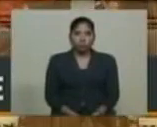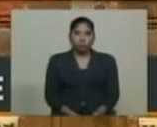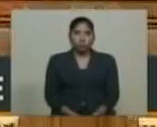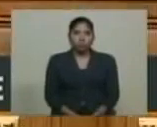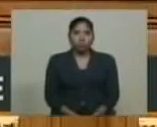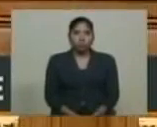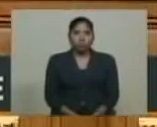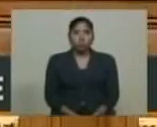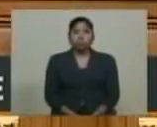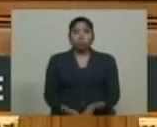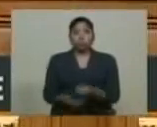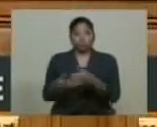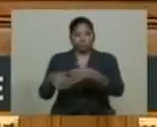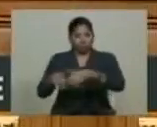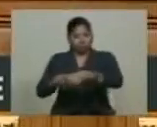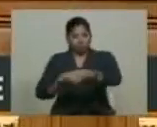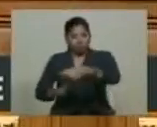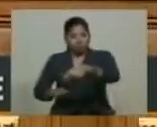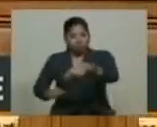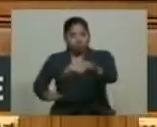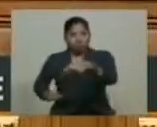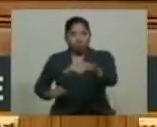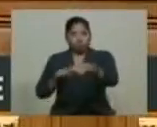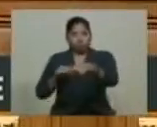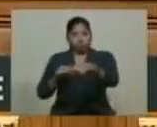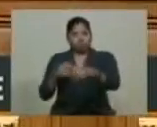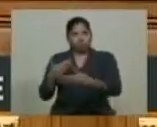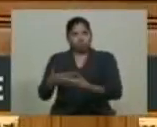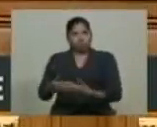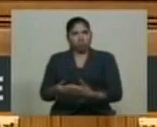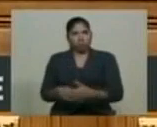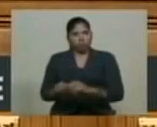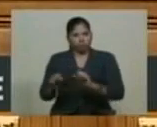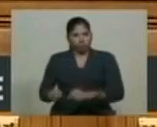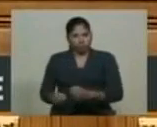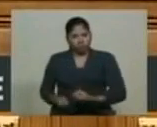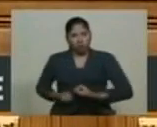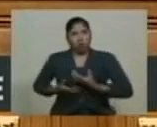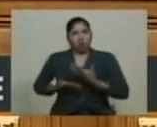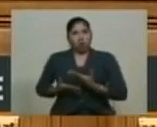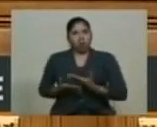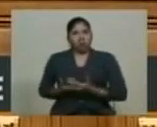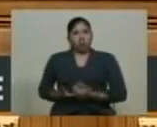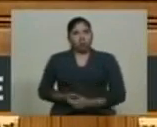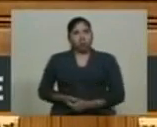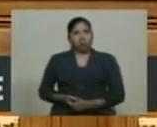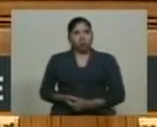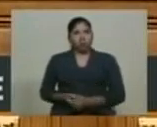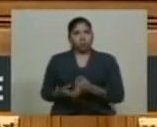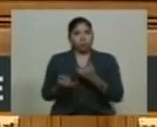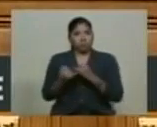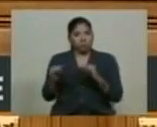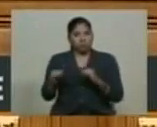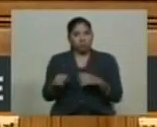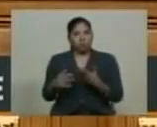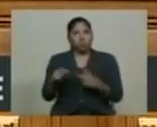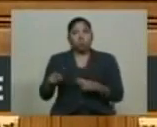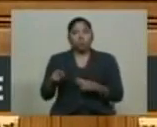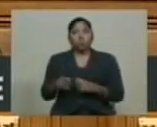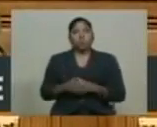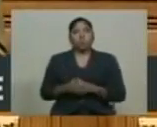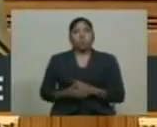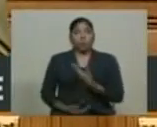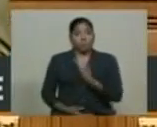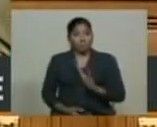es letra viva el texto y el espíritu de nuestra declaración de independencia cuando el presidente de